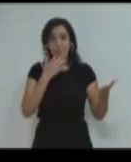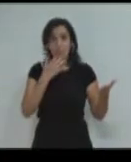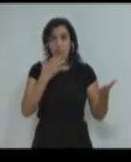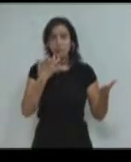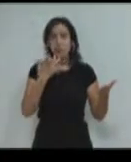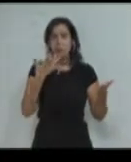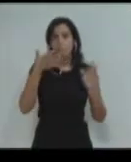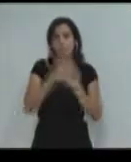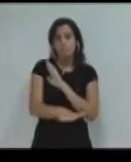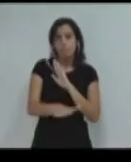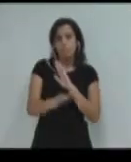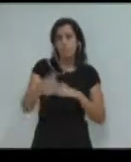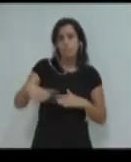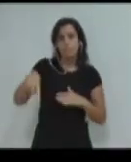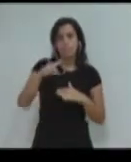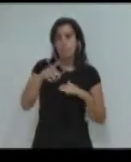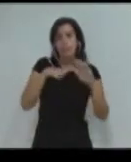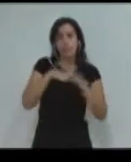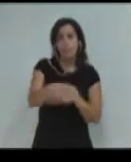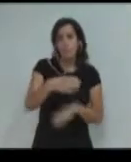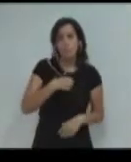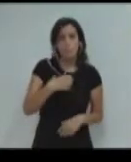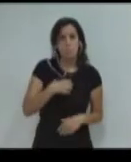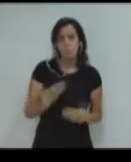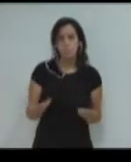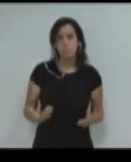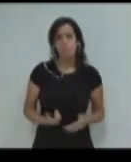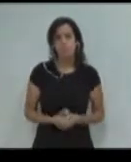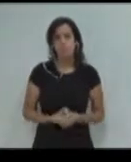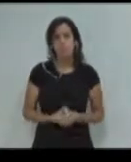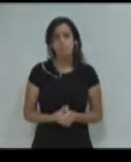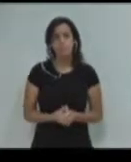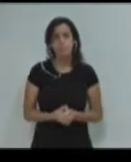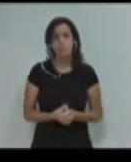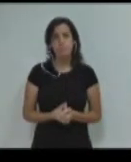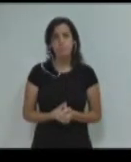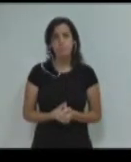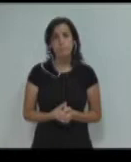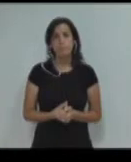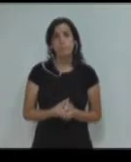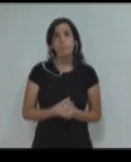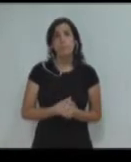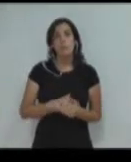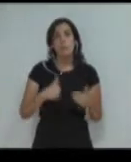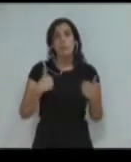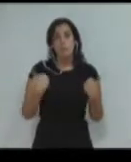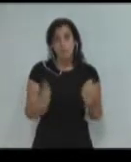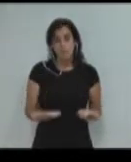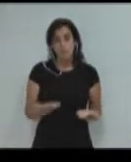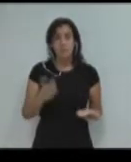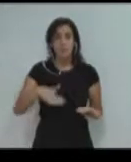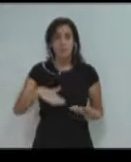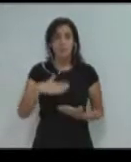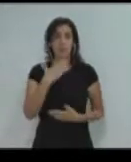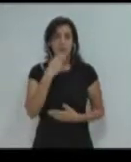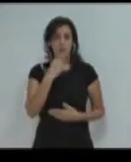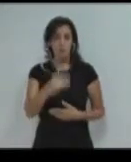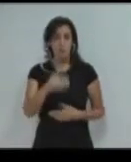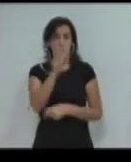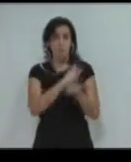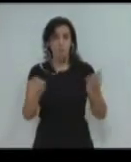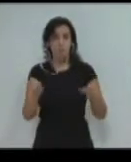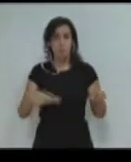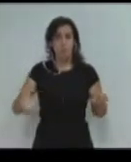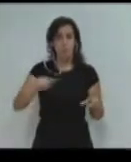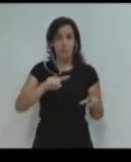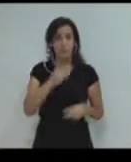pueden poder acceder a dicho contenido, ¿no? Y a todo ello se une el envejecimiento de la población.